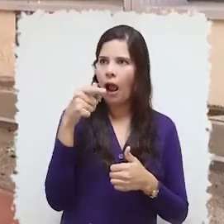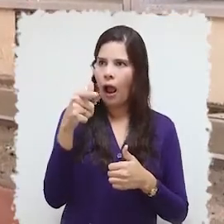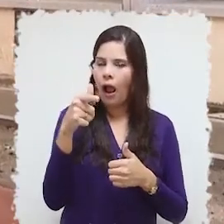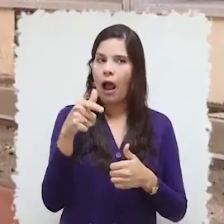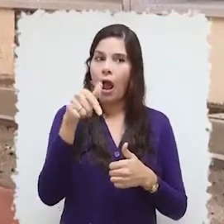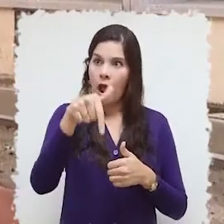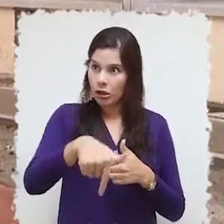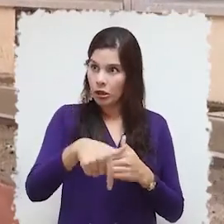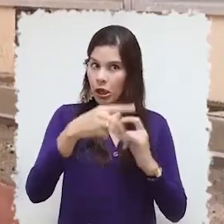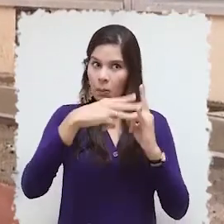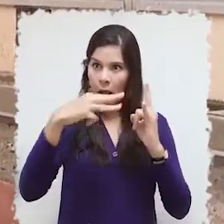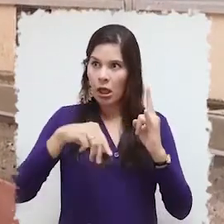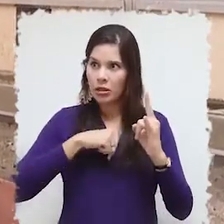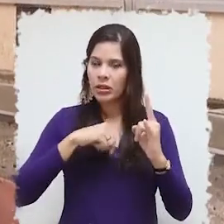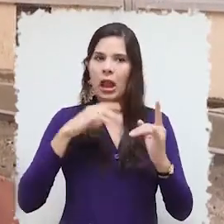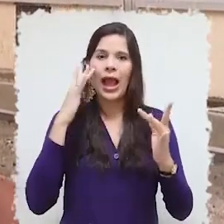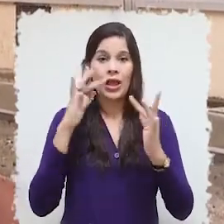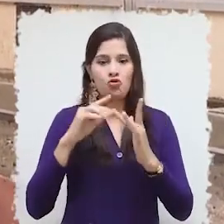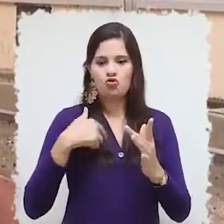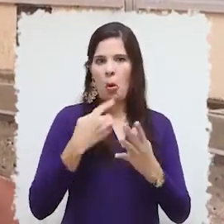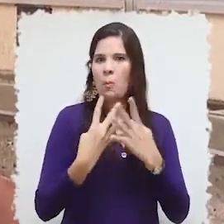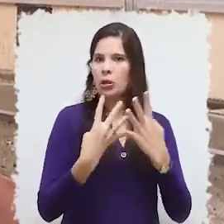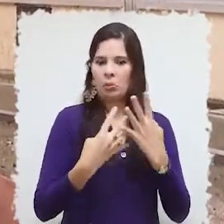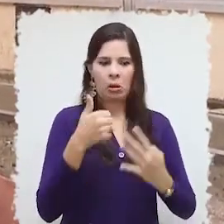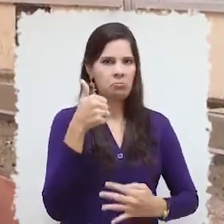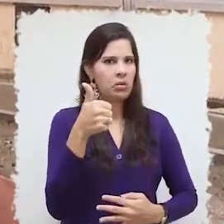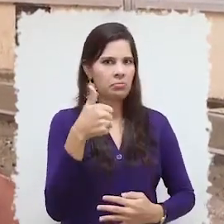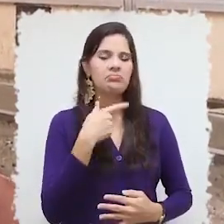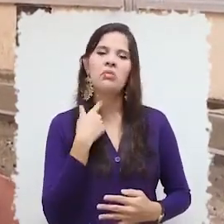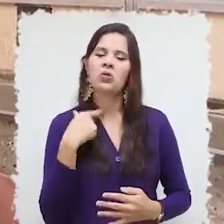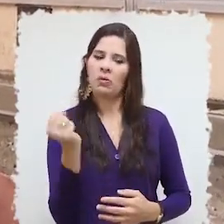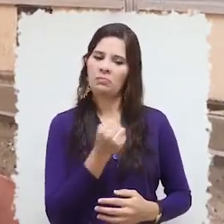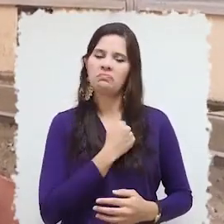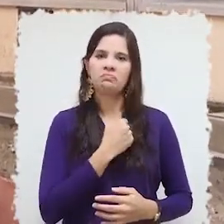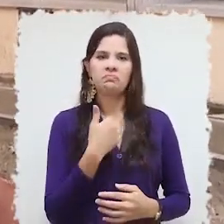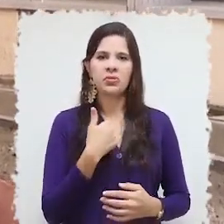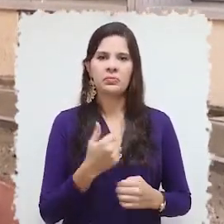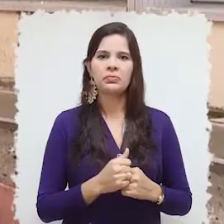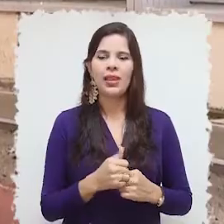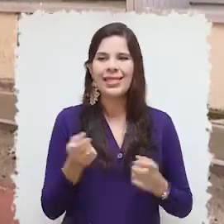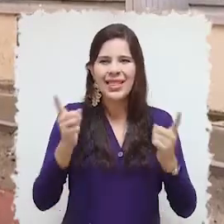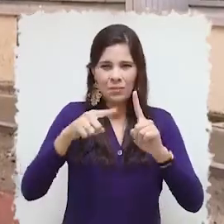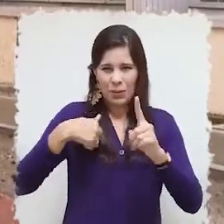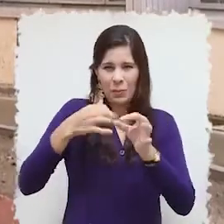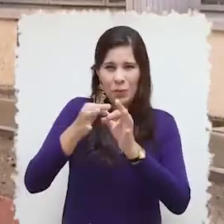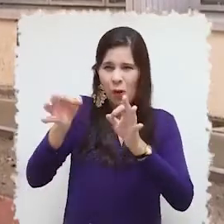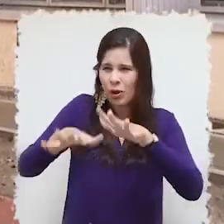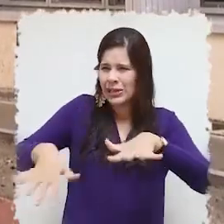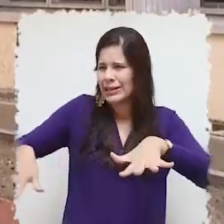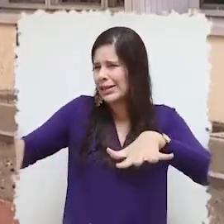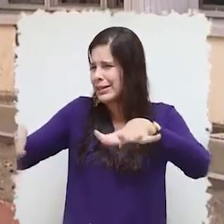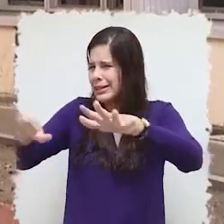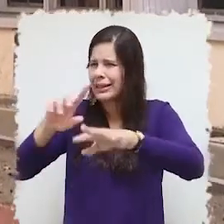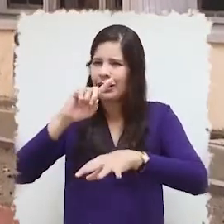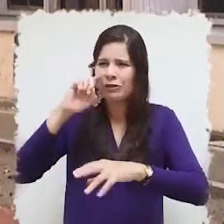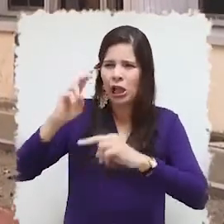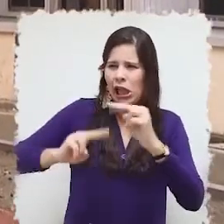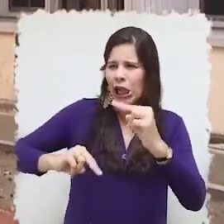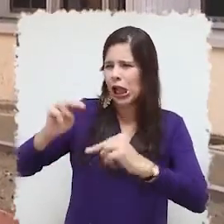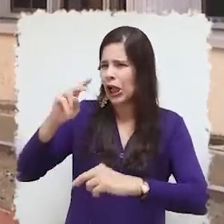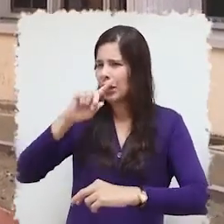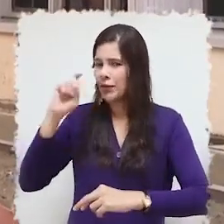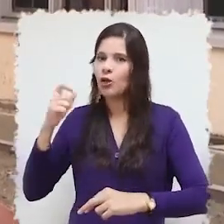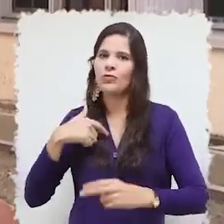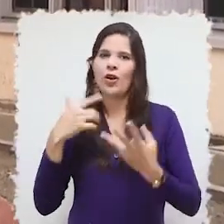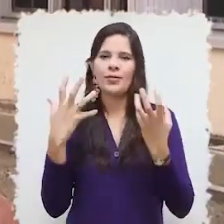esta carrera en la universidad y la verdad es que soy muy bueno en matemática y dije, vamos por ello. Examiné mi pueblo y vi que la infraestructura no era muy buena